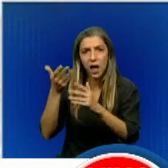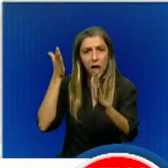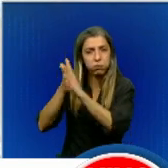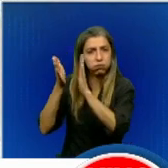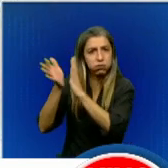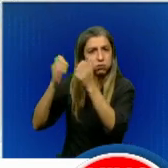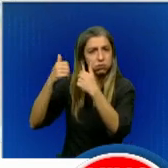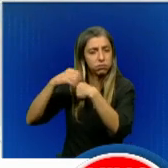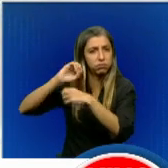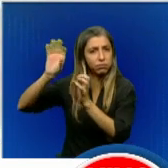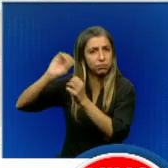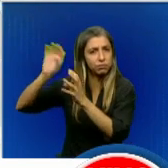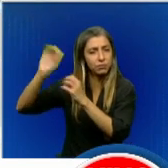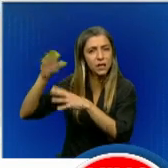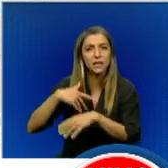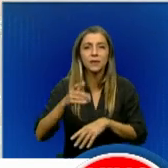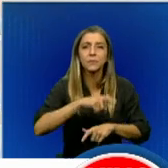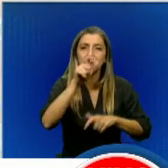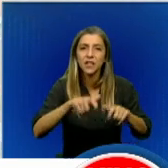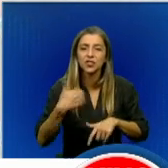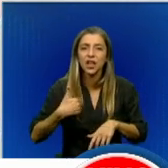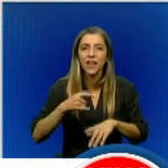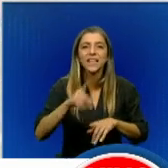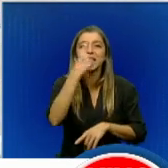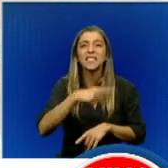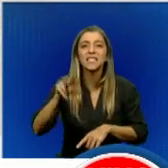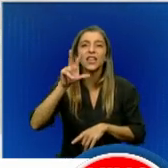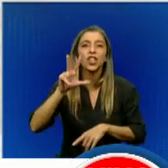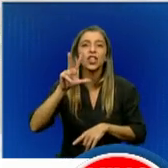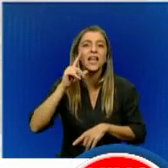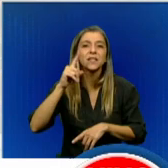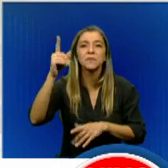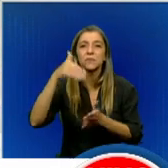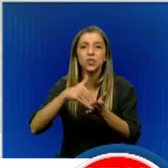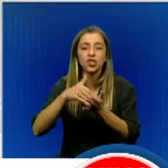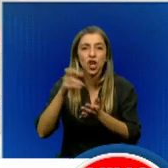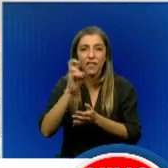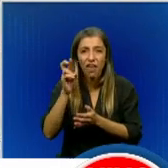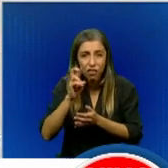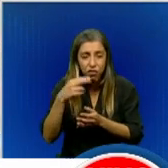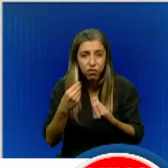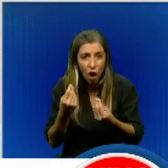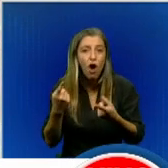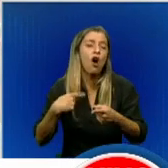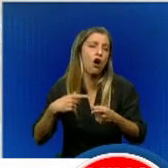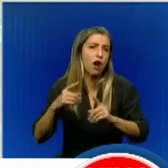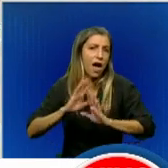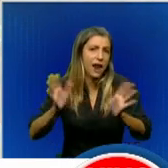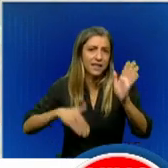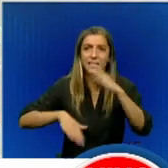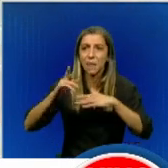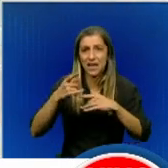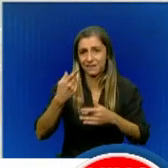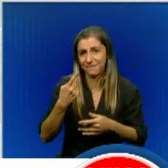los argentinos acumularon más de 103.000 millones de dólares en activos externos de acuerdo con los datos del indec